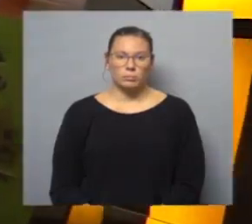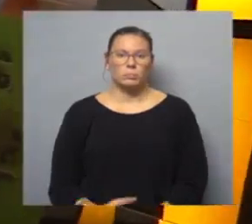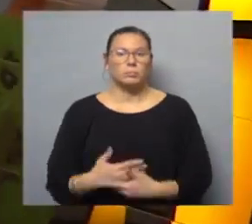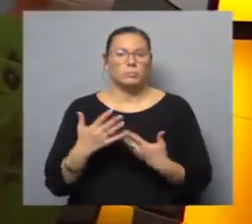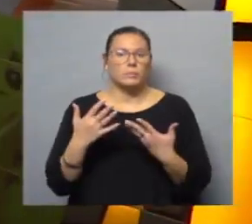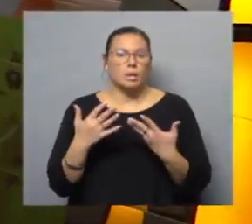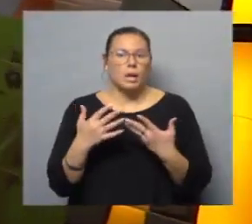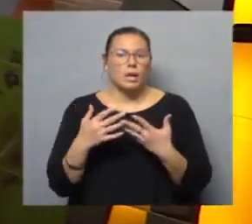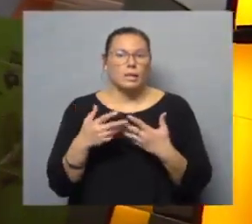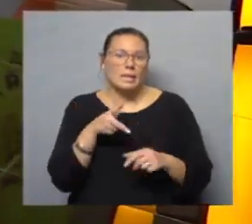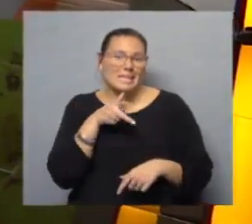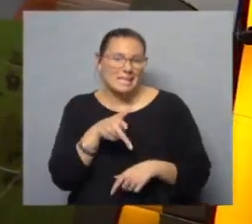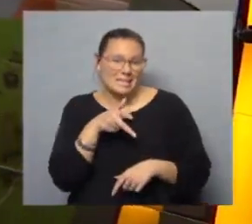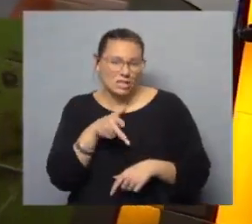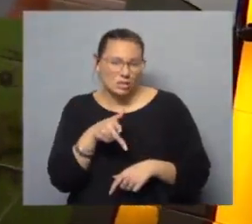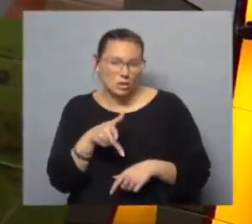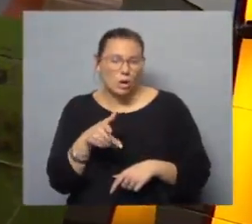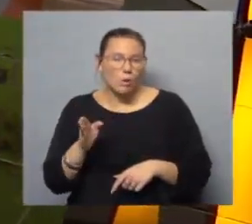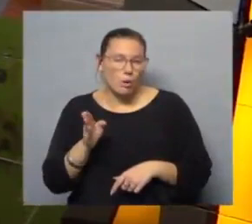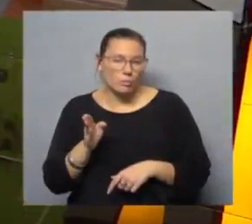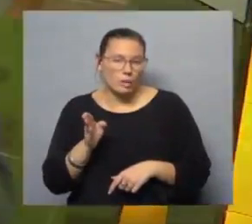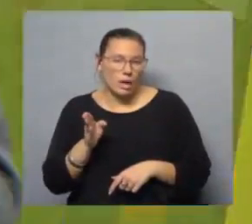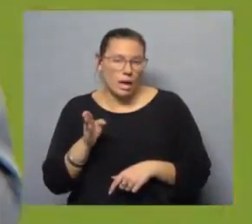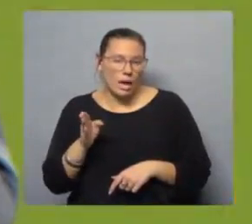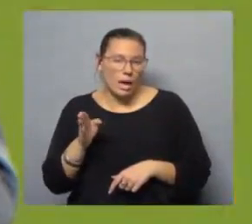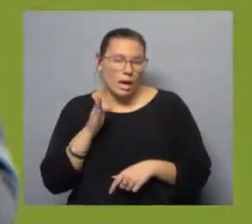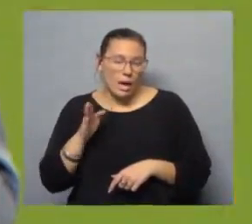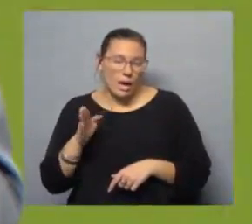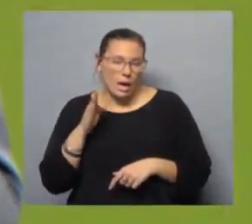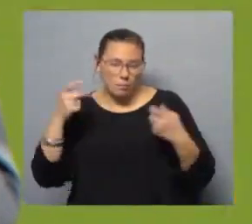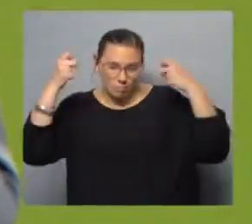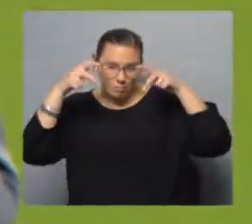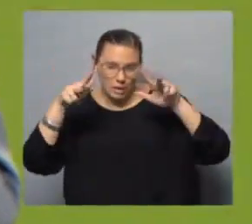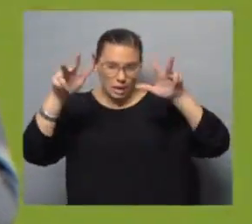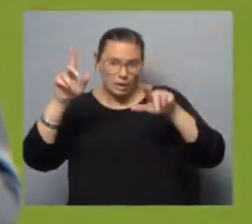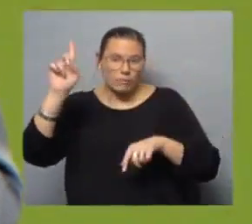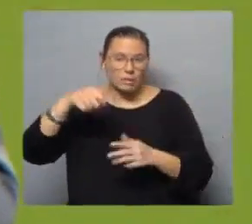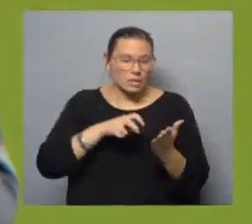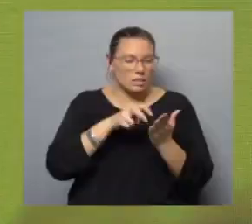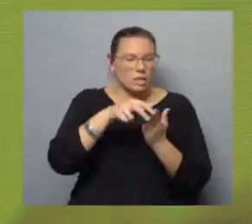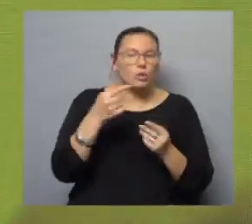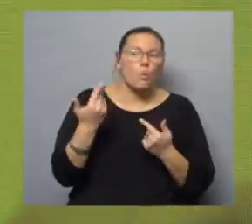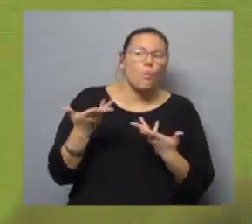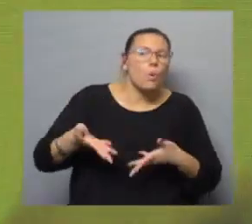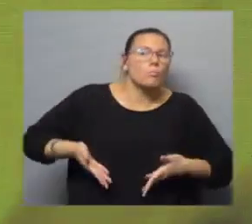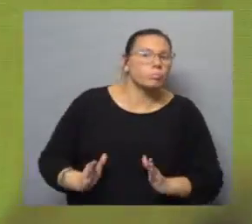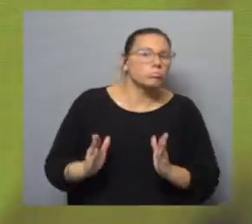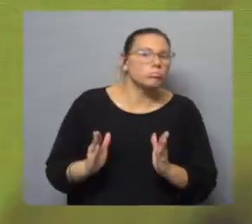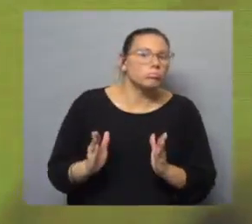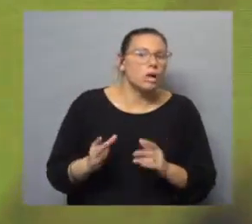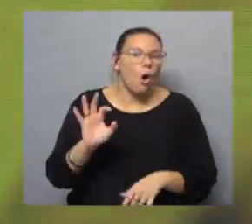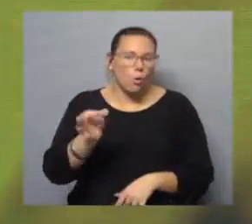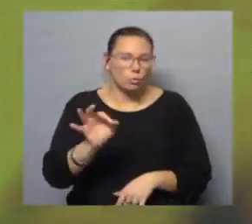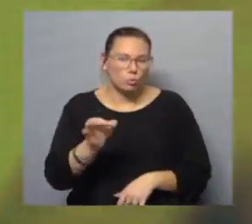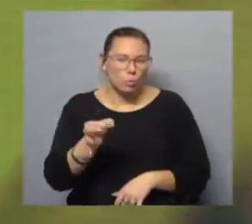Alexandra, ¿y las crías de estas hembras que fueron inseminadas con el material genético proveniente de Salto, para cuándo se esperan? Y se esperan para